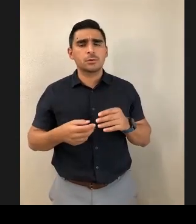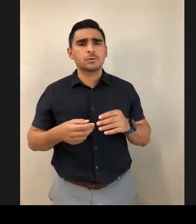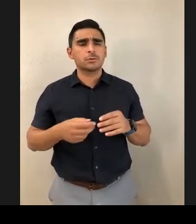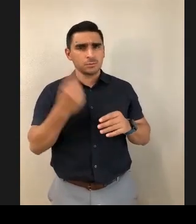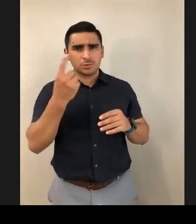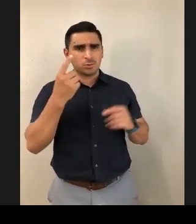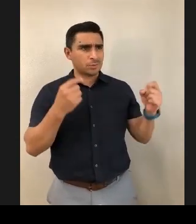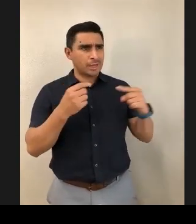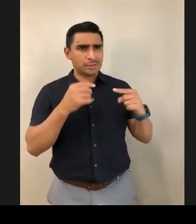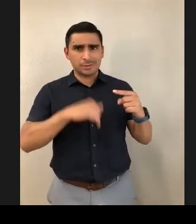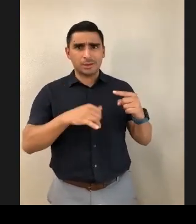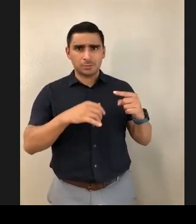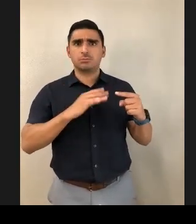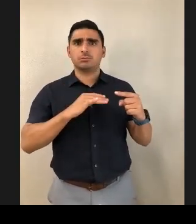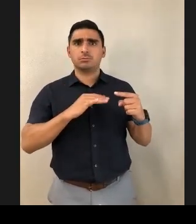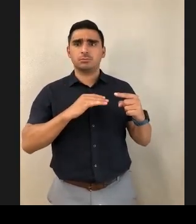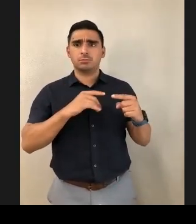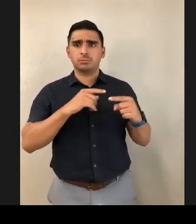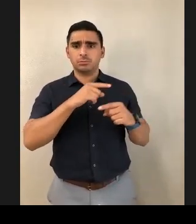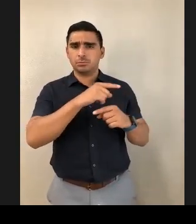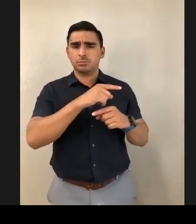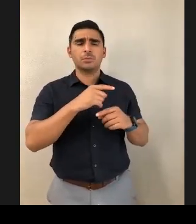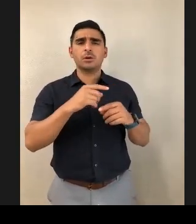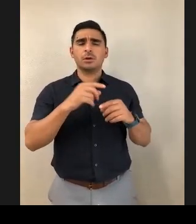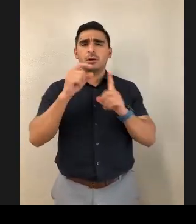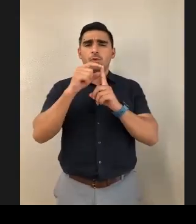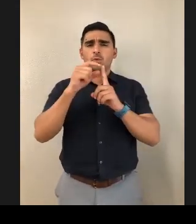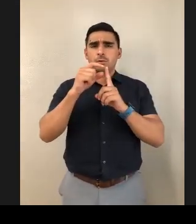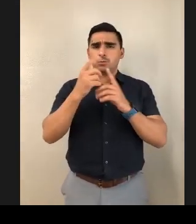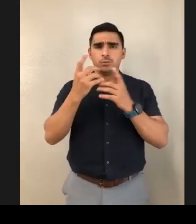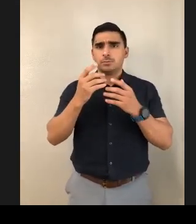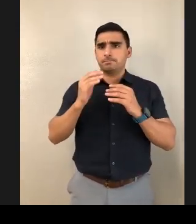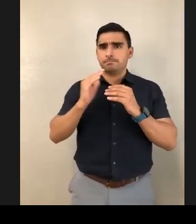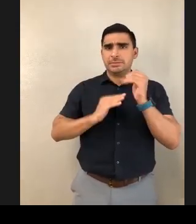entiendo cuando esta persona utilizó